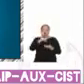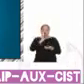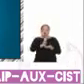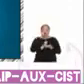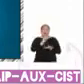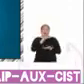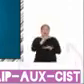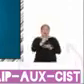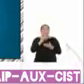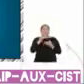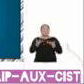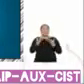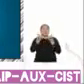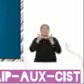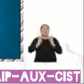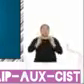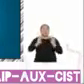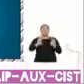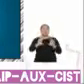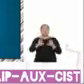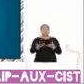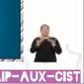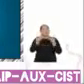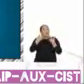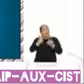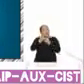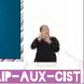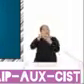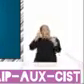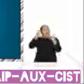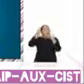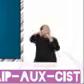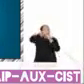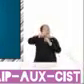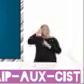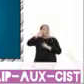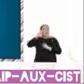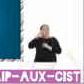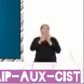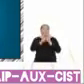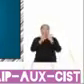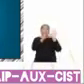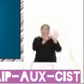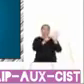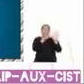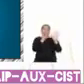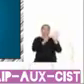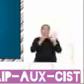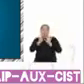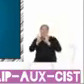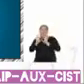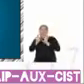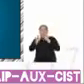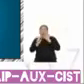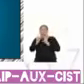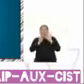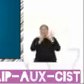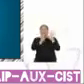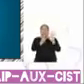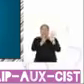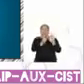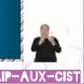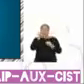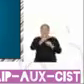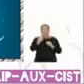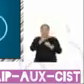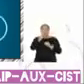oportunidades. Te ayuda a alcanzar tus sueños. Por ejemplo, 6 de cada 10 personas con educación superior completa